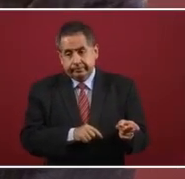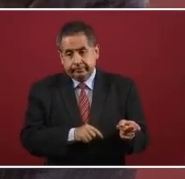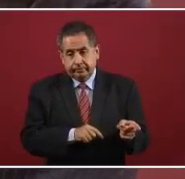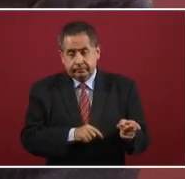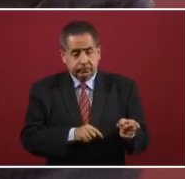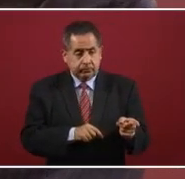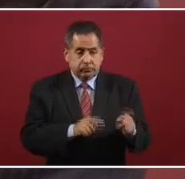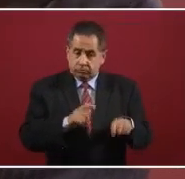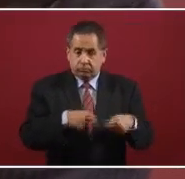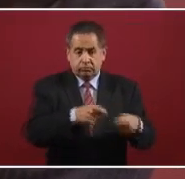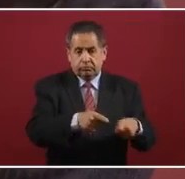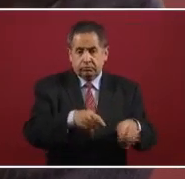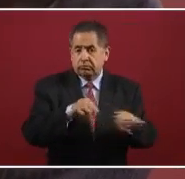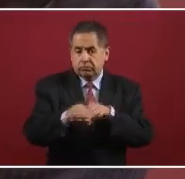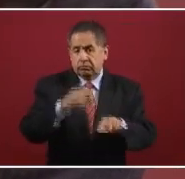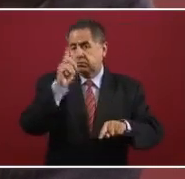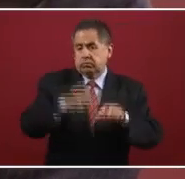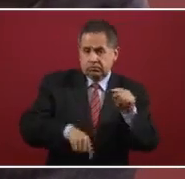mantener su trabajo,